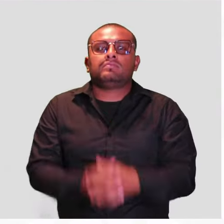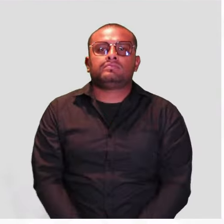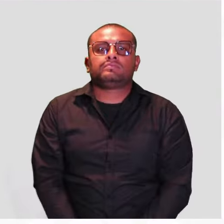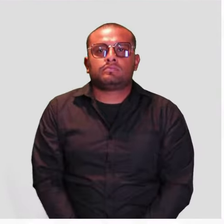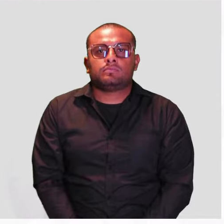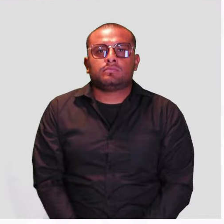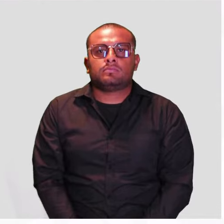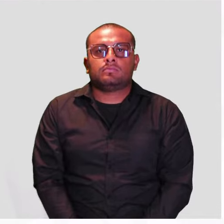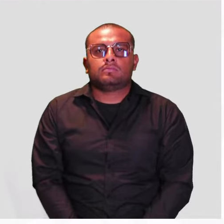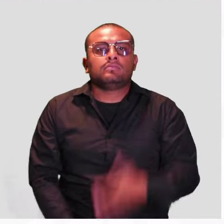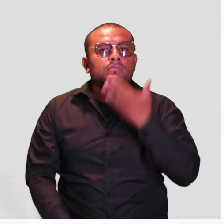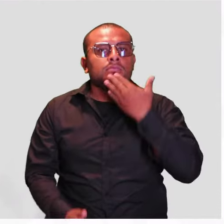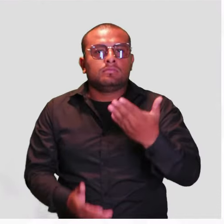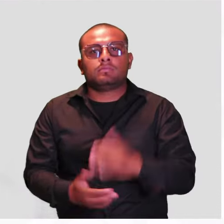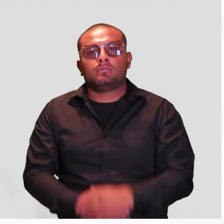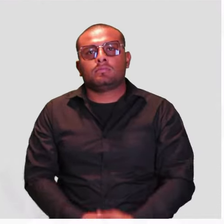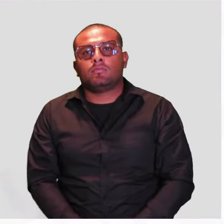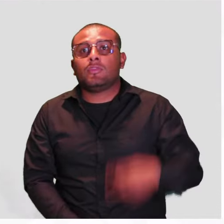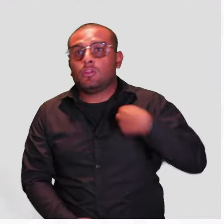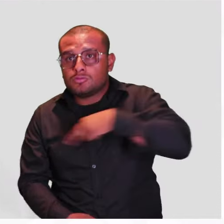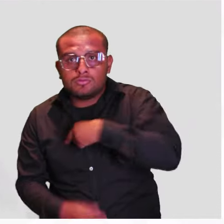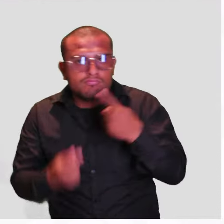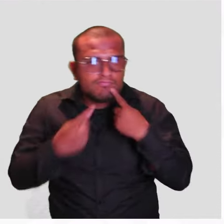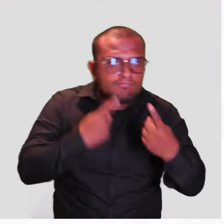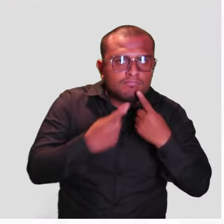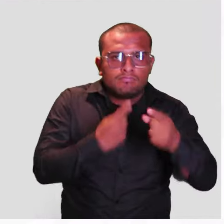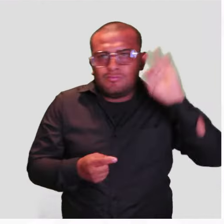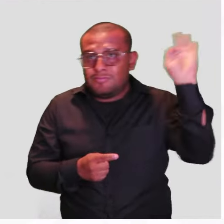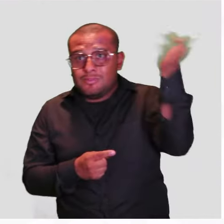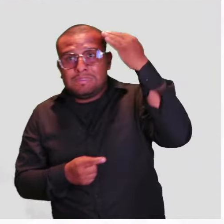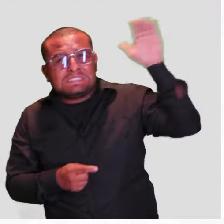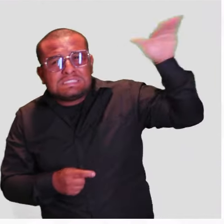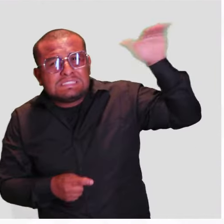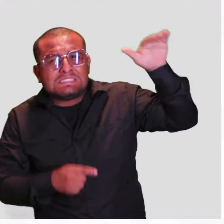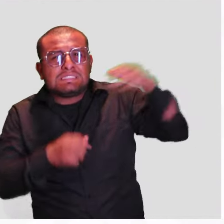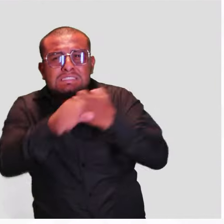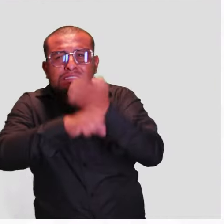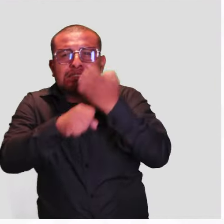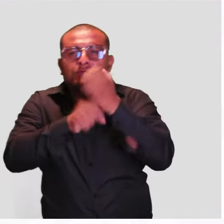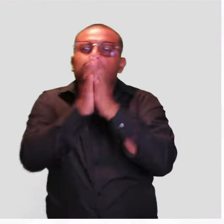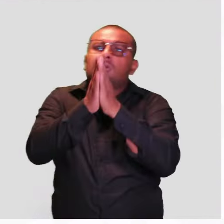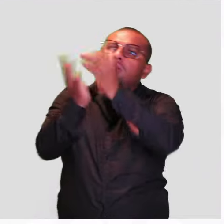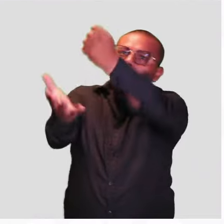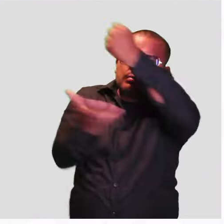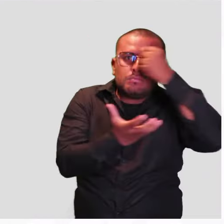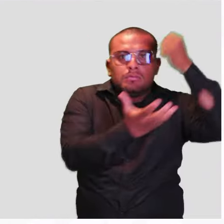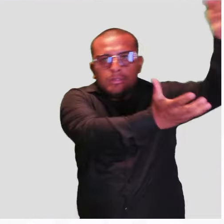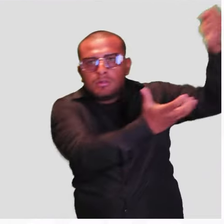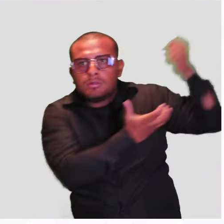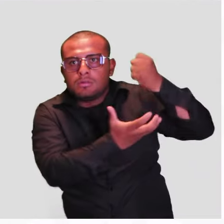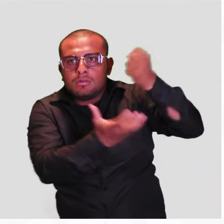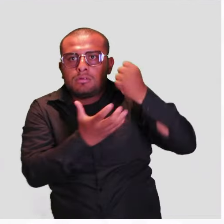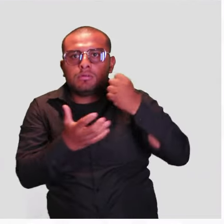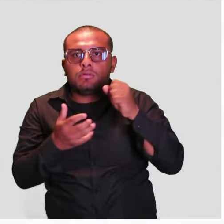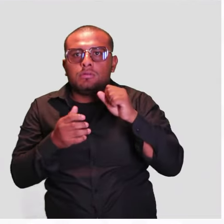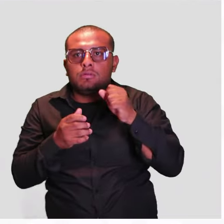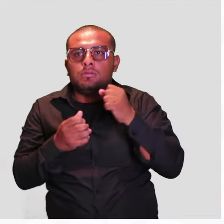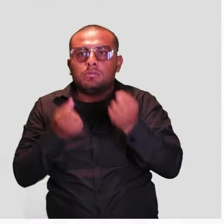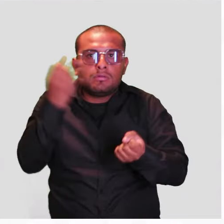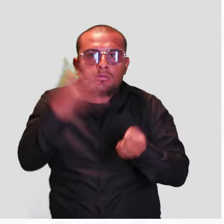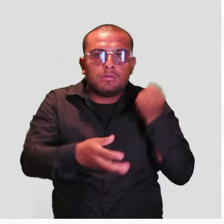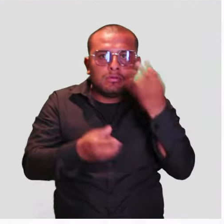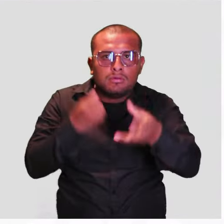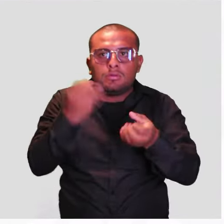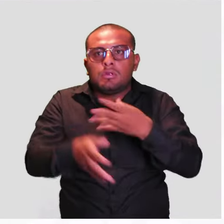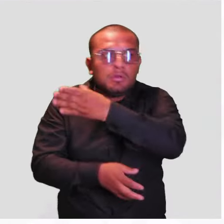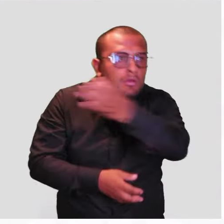bien, seremos gestores incansables ante la Federación y el Estado, procurando recursos y apoyos que favorezcan al campo. Mi compromiso es con la